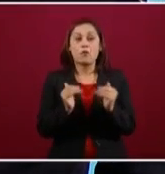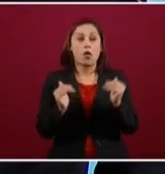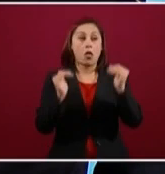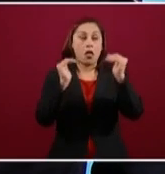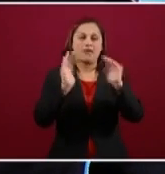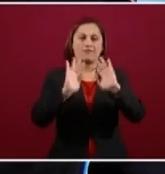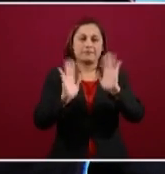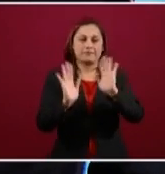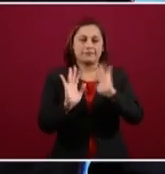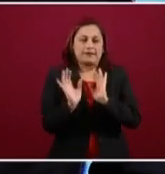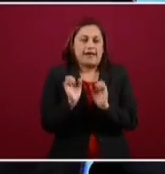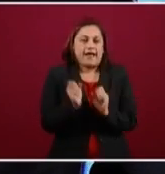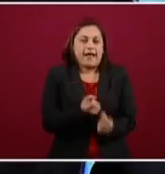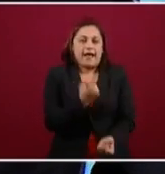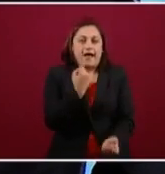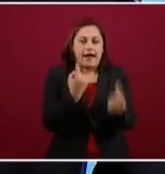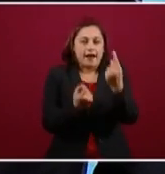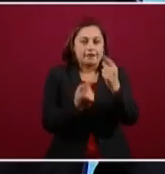en algunos.